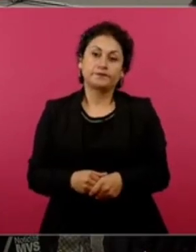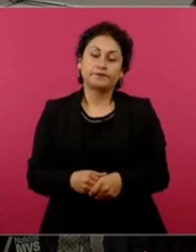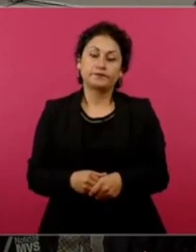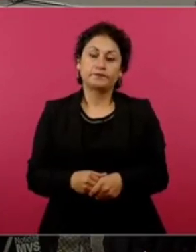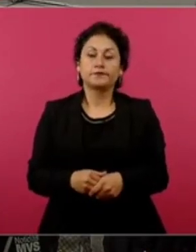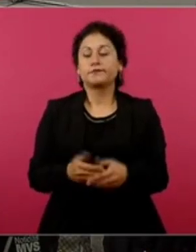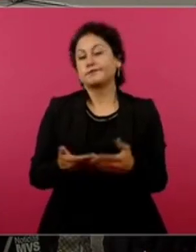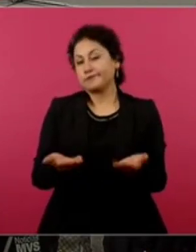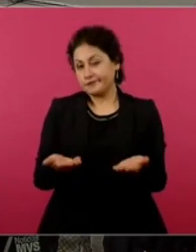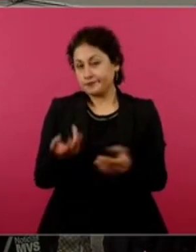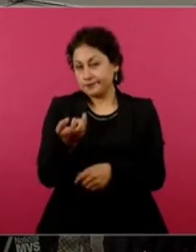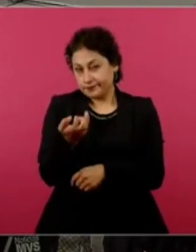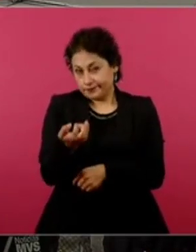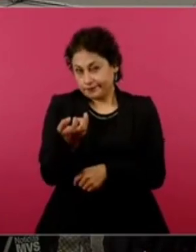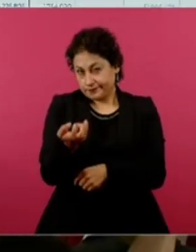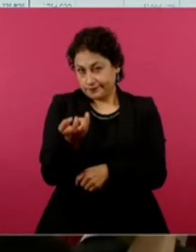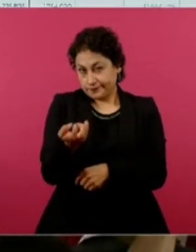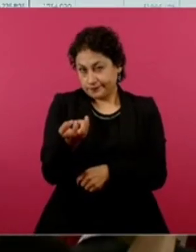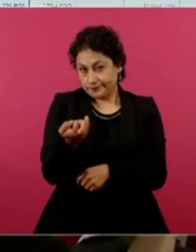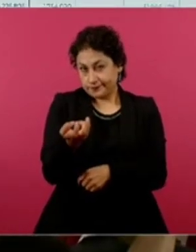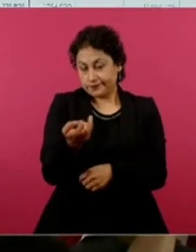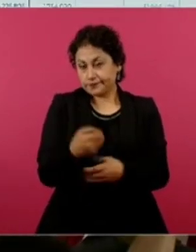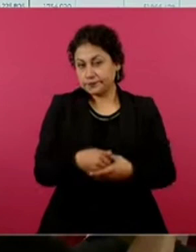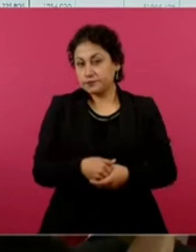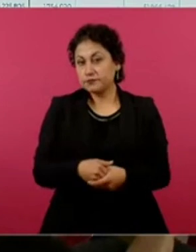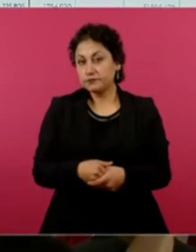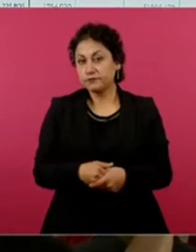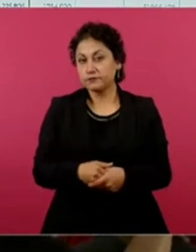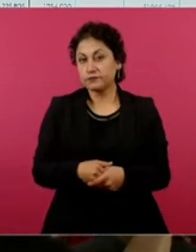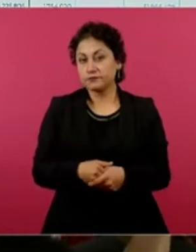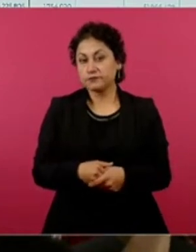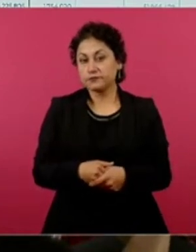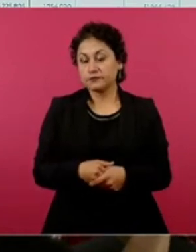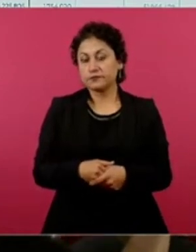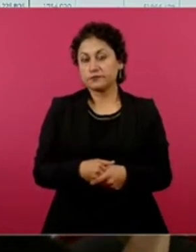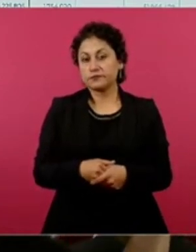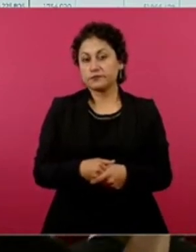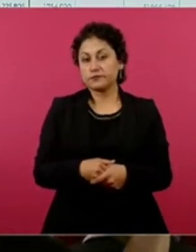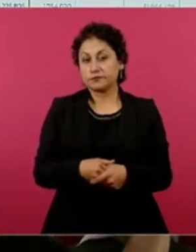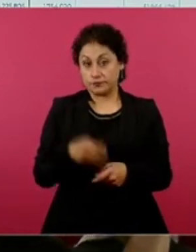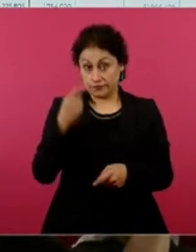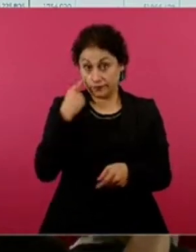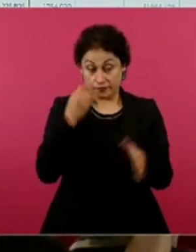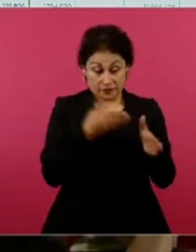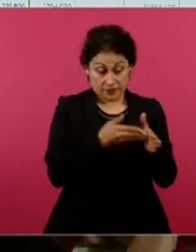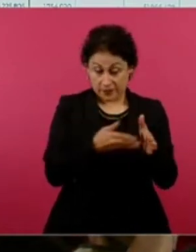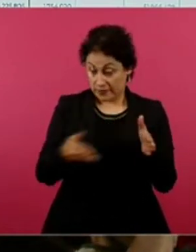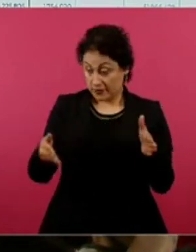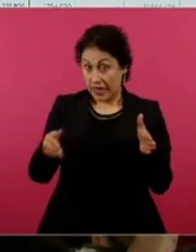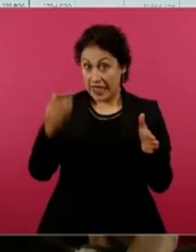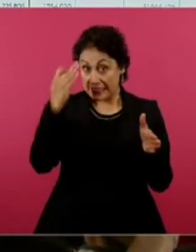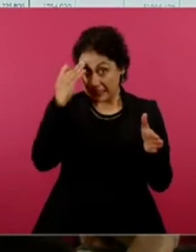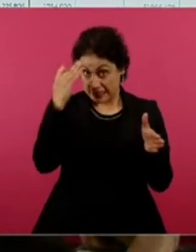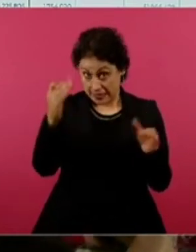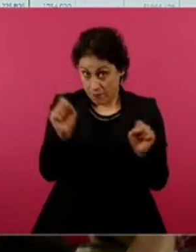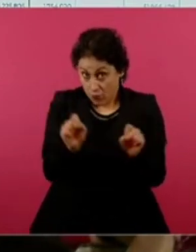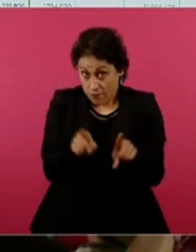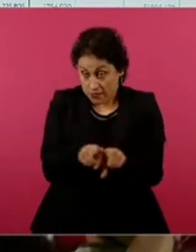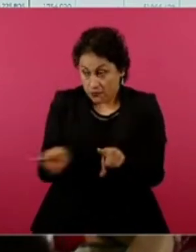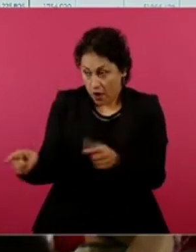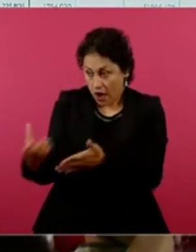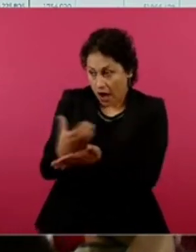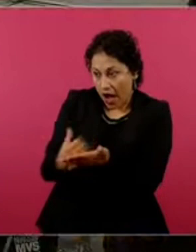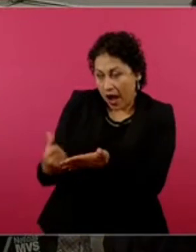el caso es que en este mismo tiempo, del 15 al 18,